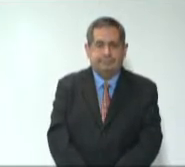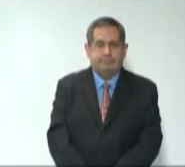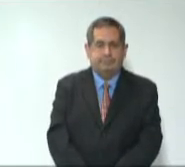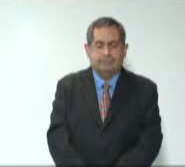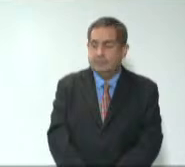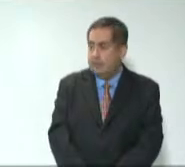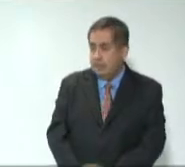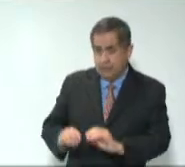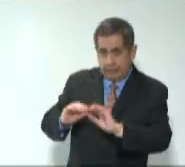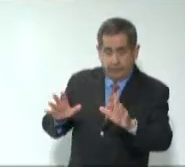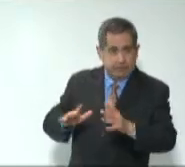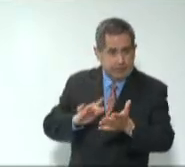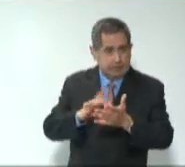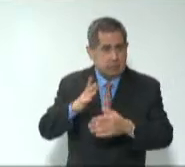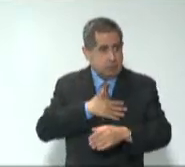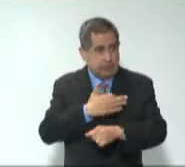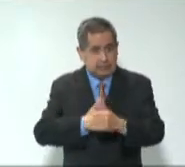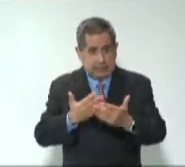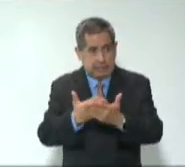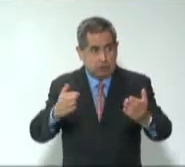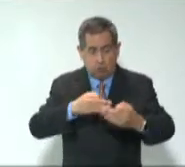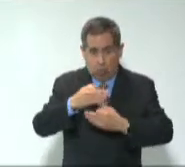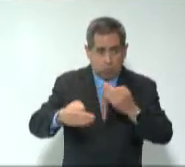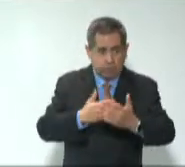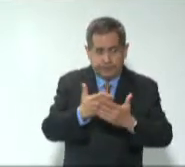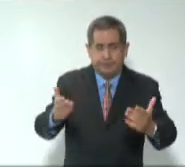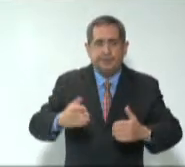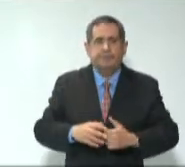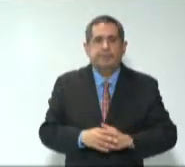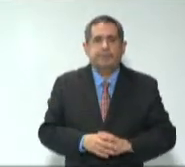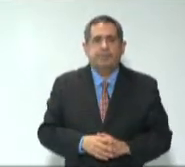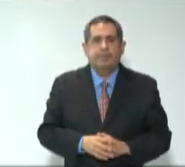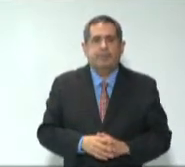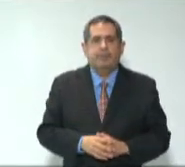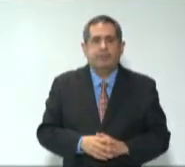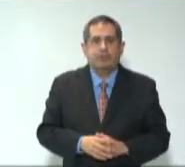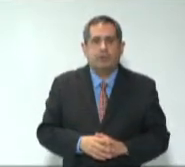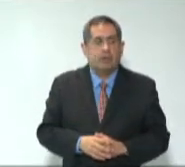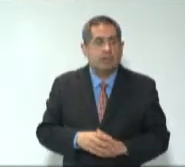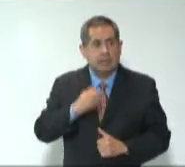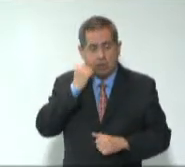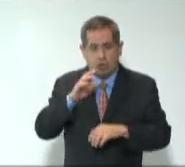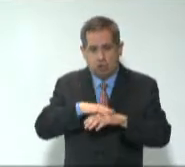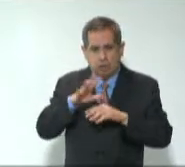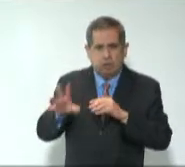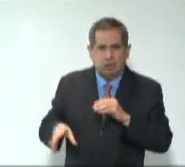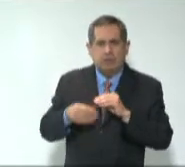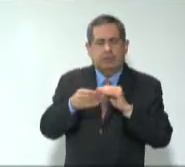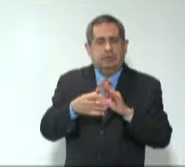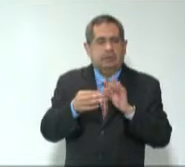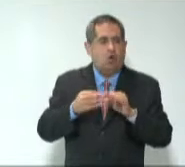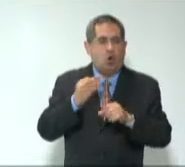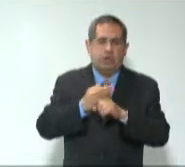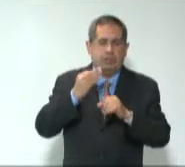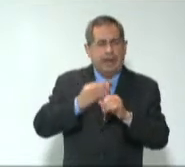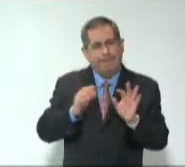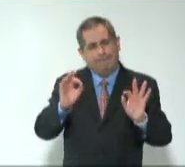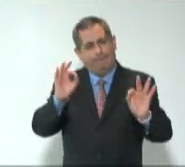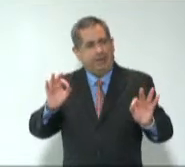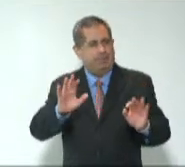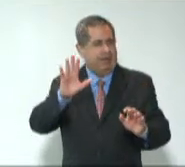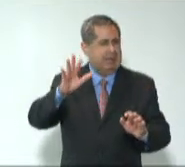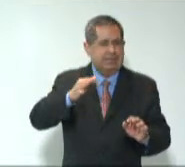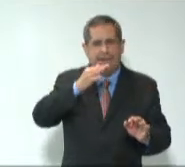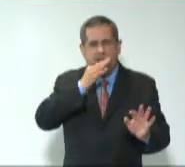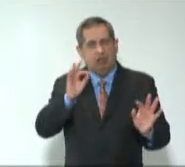Claro que sí muchas gracias Muy buenas tardes a todos ustedes quiero sumarme al festejo y lo